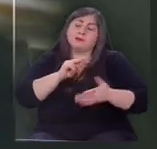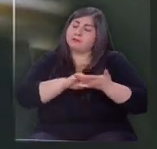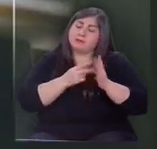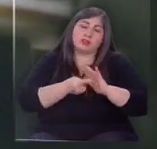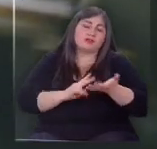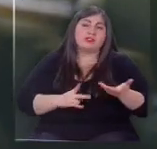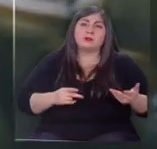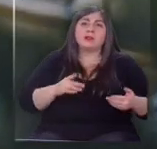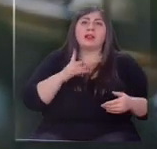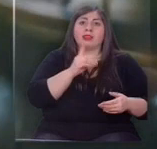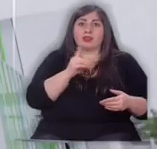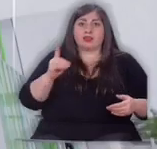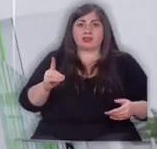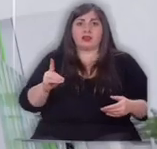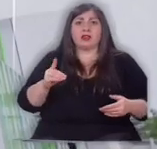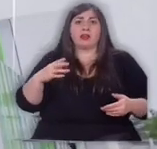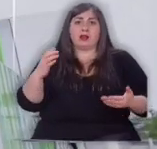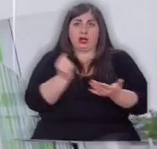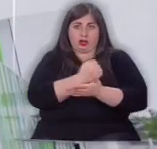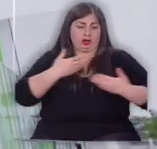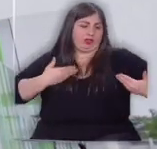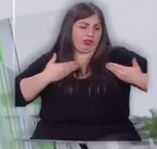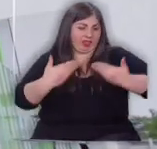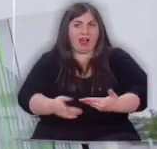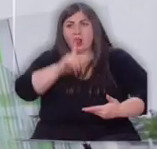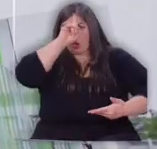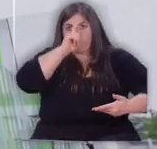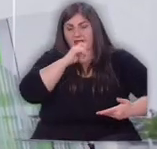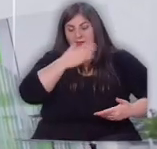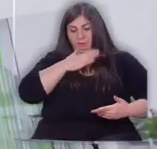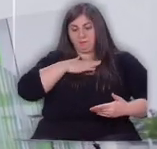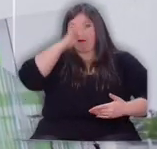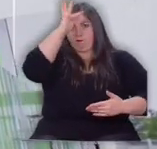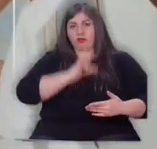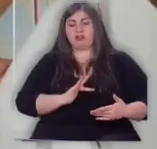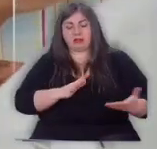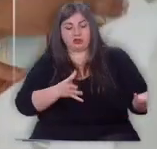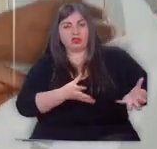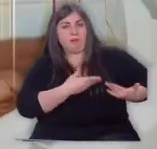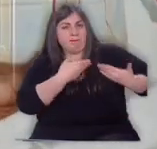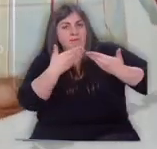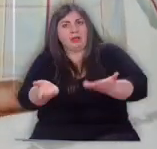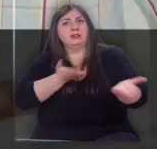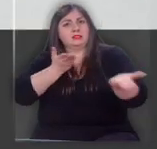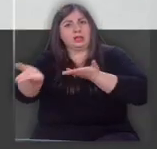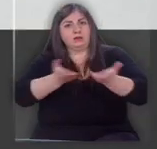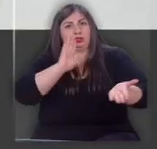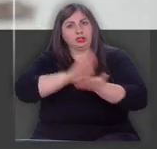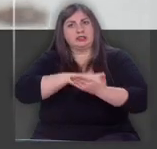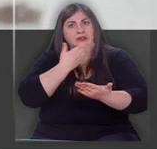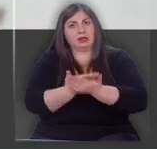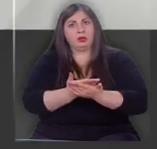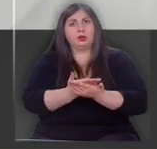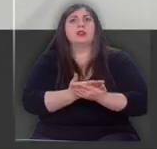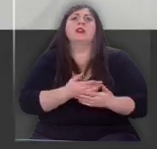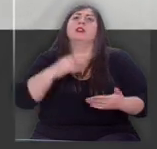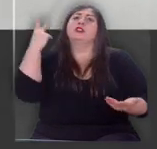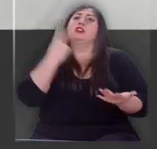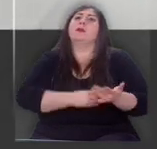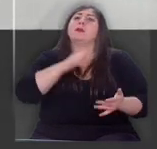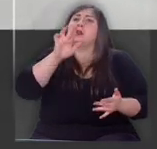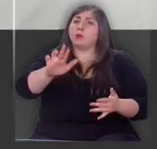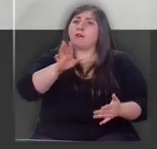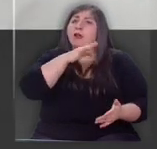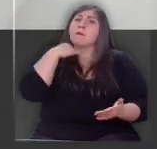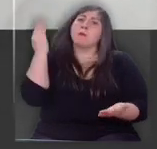imagen determinó a Didi a entregar el hospital de su fundación al servicio del sistema de salud marfileño. El 2009